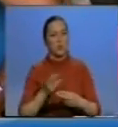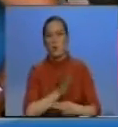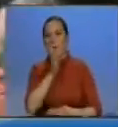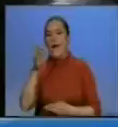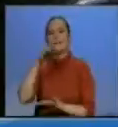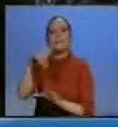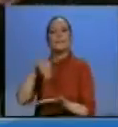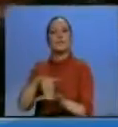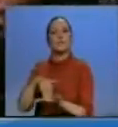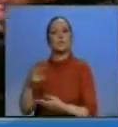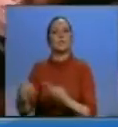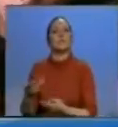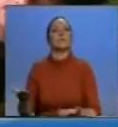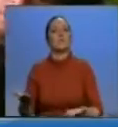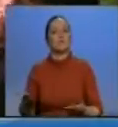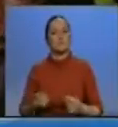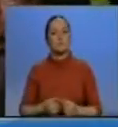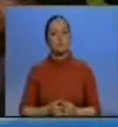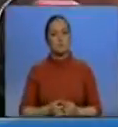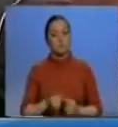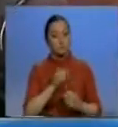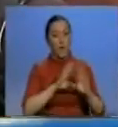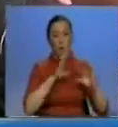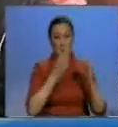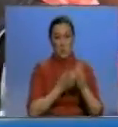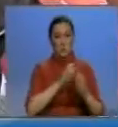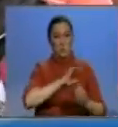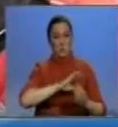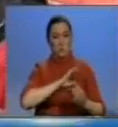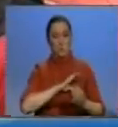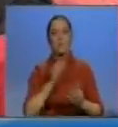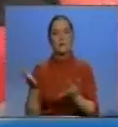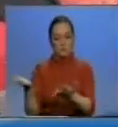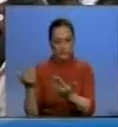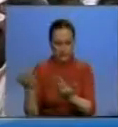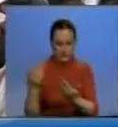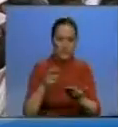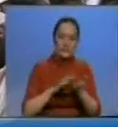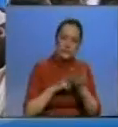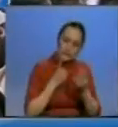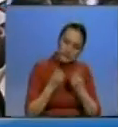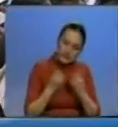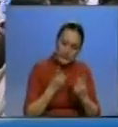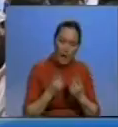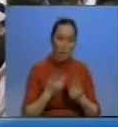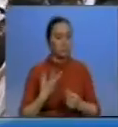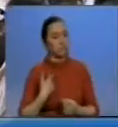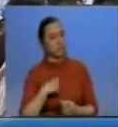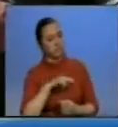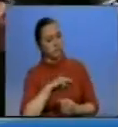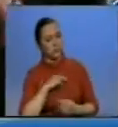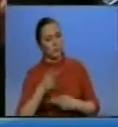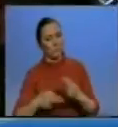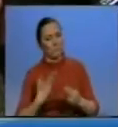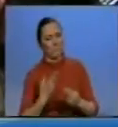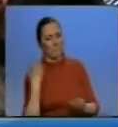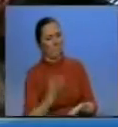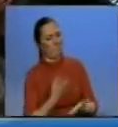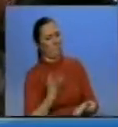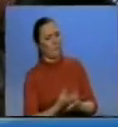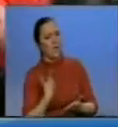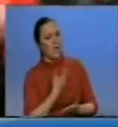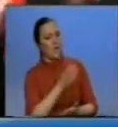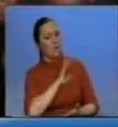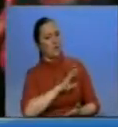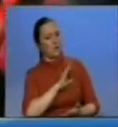al centro. Una comisión municipal recibió a los dirigentes. Los comerciantes exigen que el cabildo cumpla con su